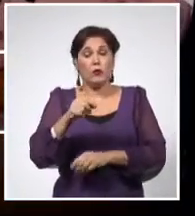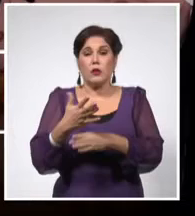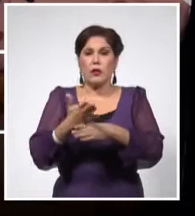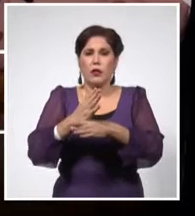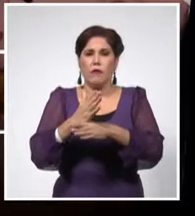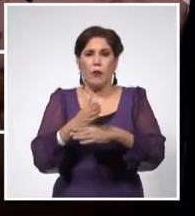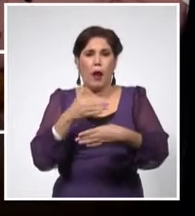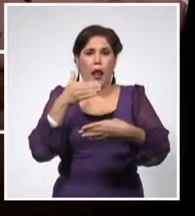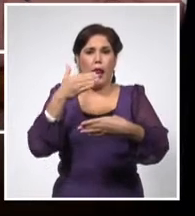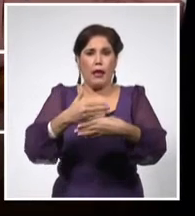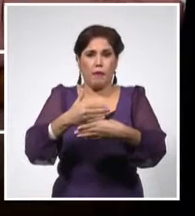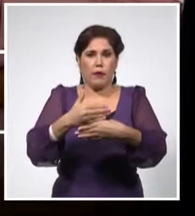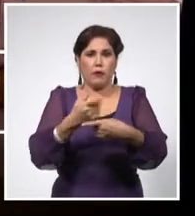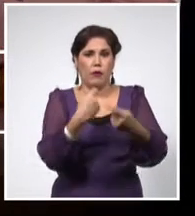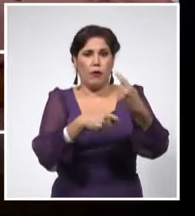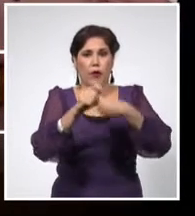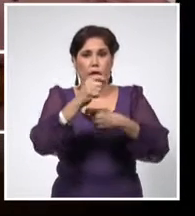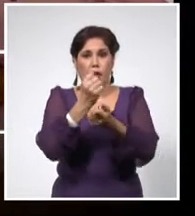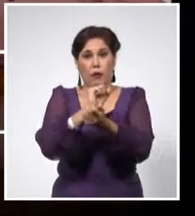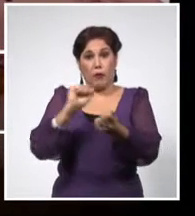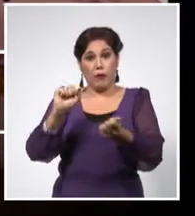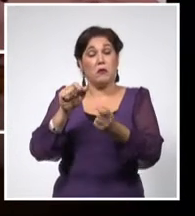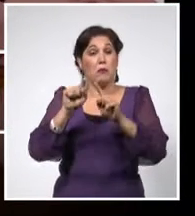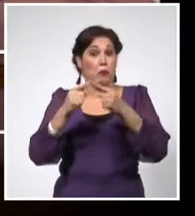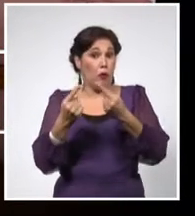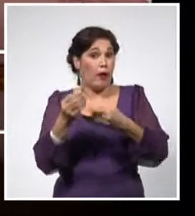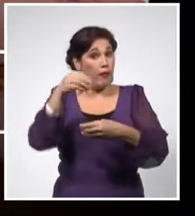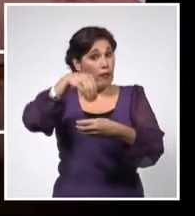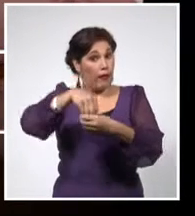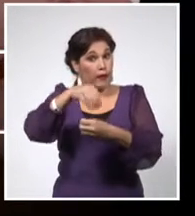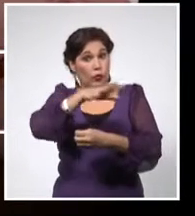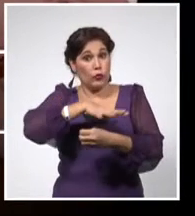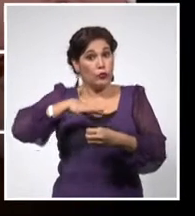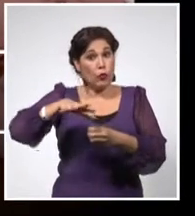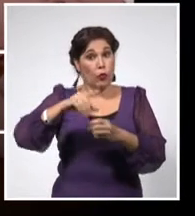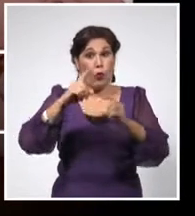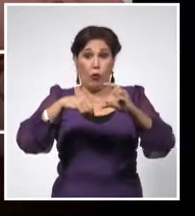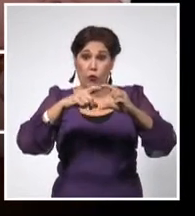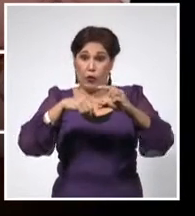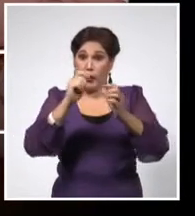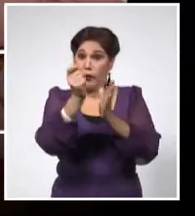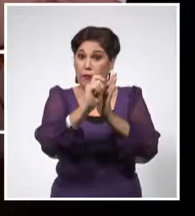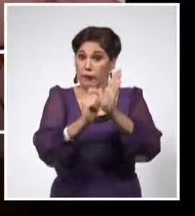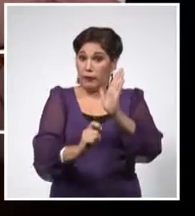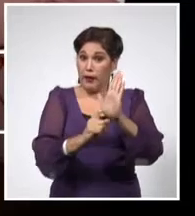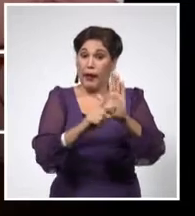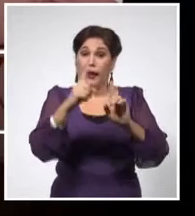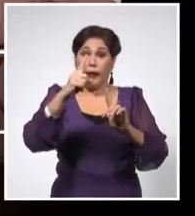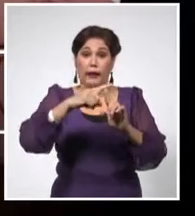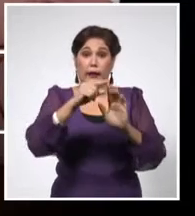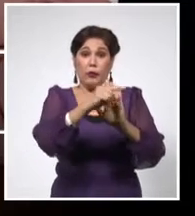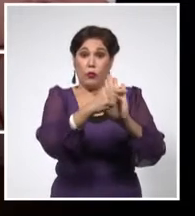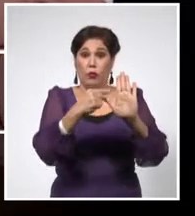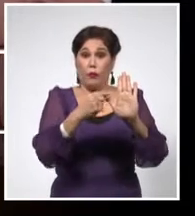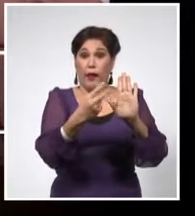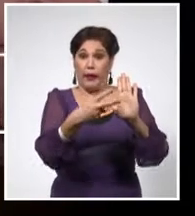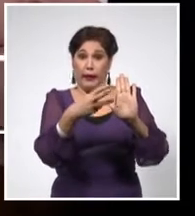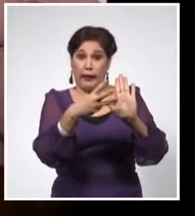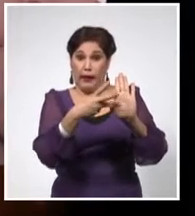este principio de libre comercio, porque dentro de todo su contenido, incluyendo el título 3, ha